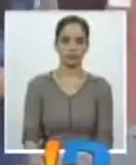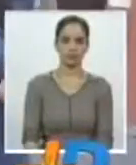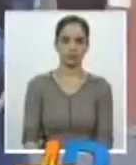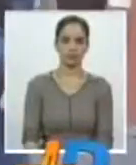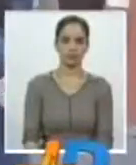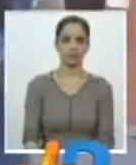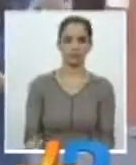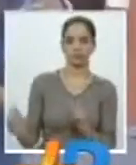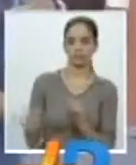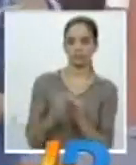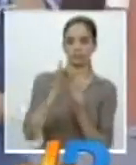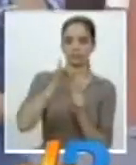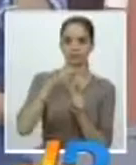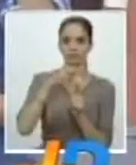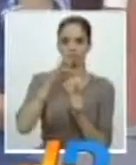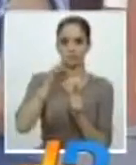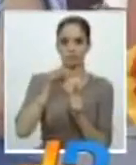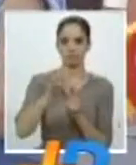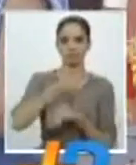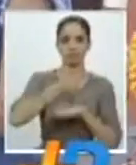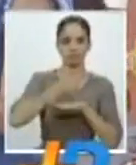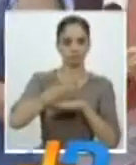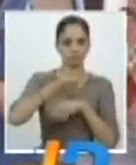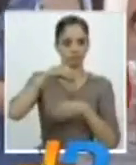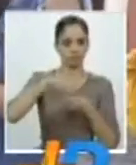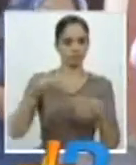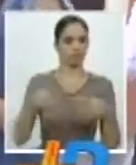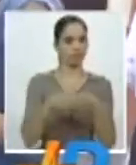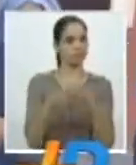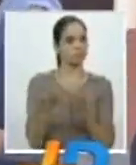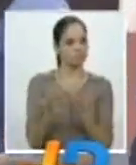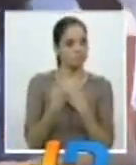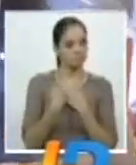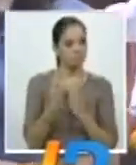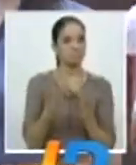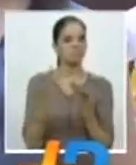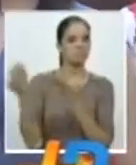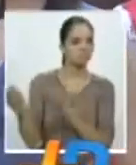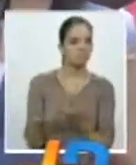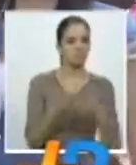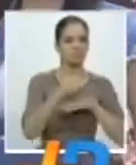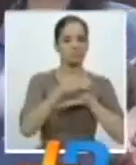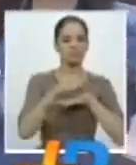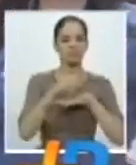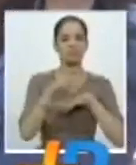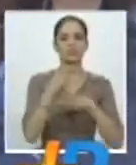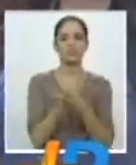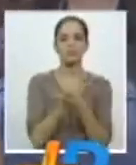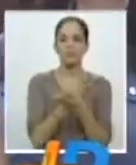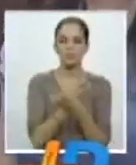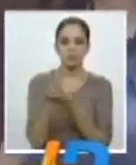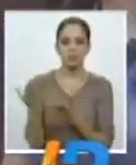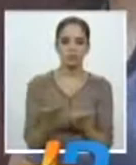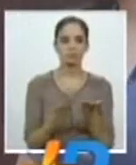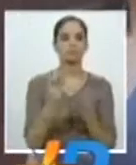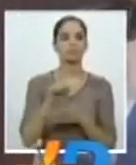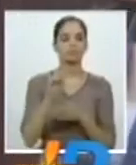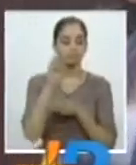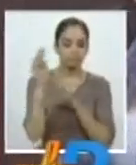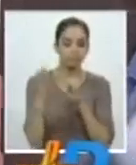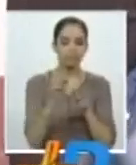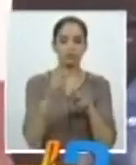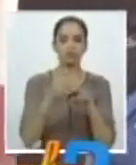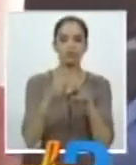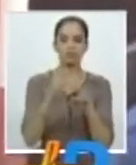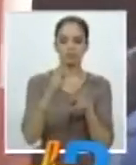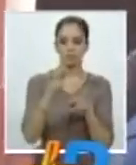Ahora me acompaña John Jairo, el director de esta agrupación. Cuéntenos qué nos traen desde La Plata Huila. Bueno, en este momento estamos viendo un bambuco, ritmo